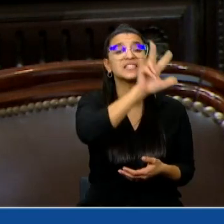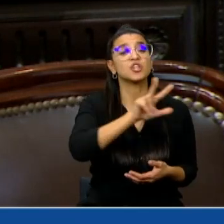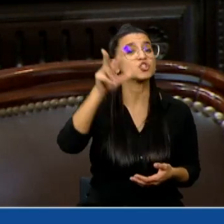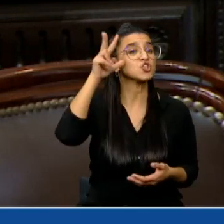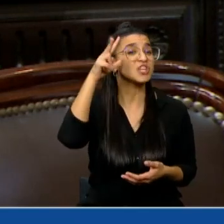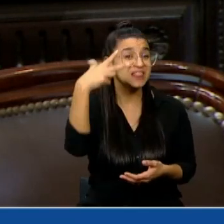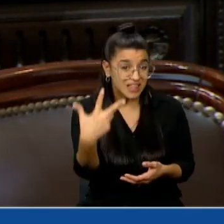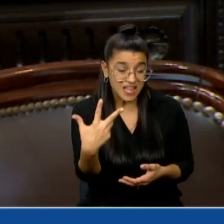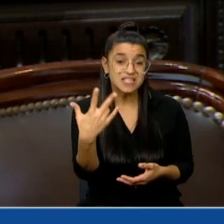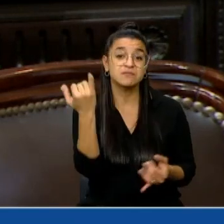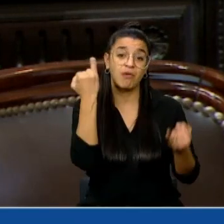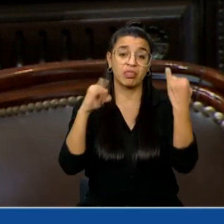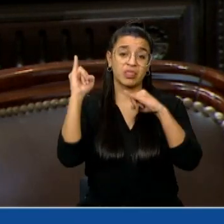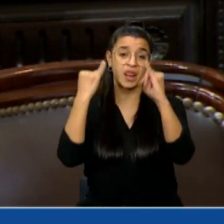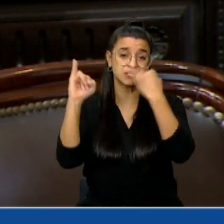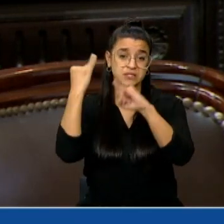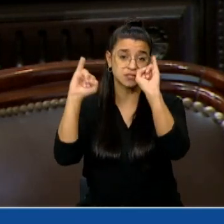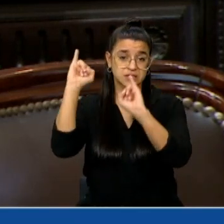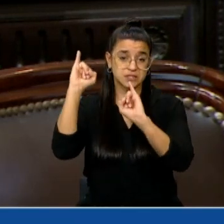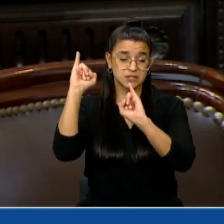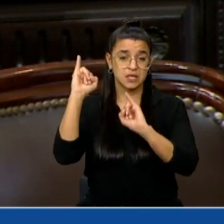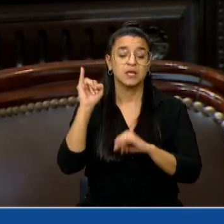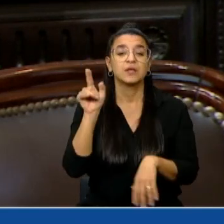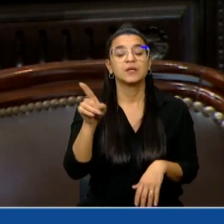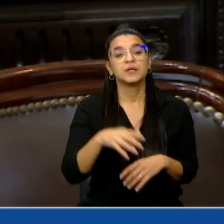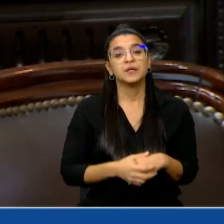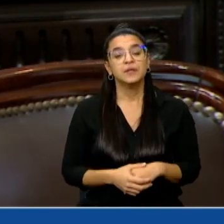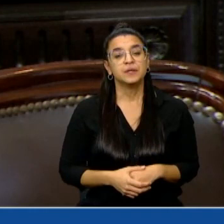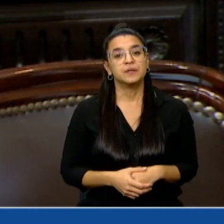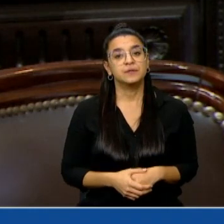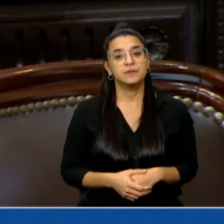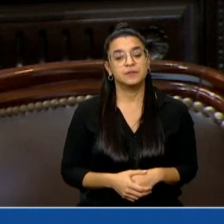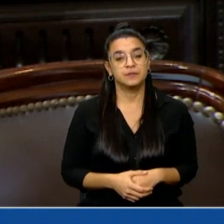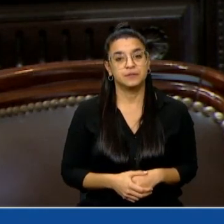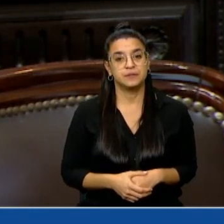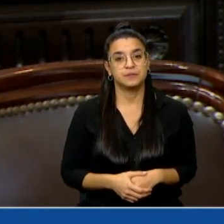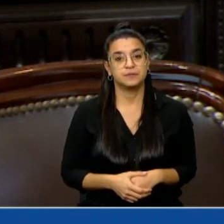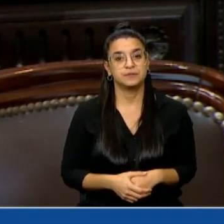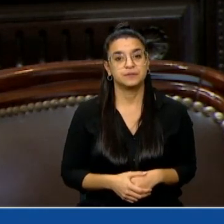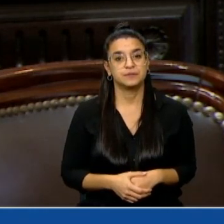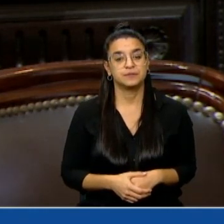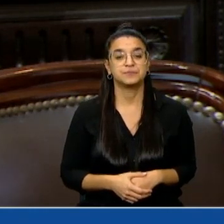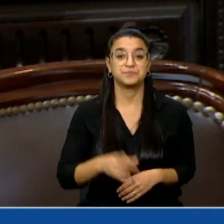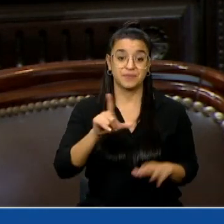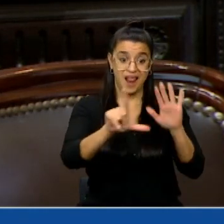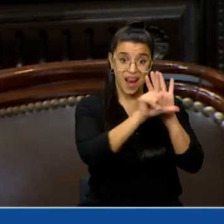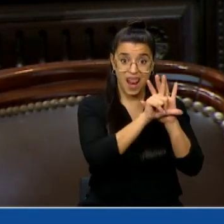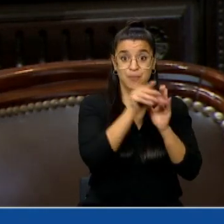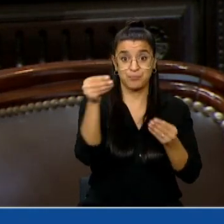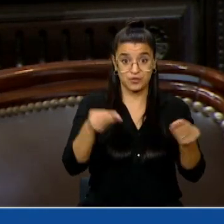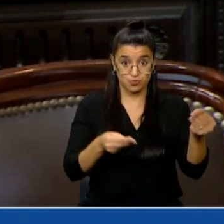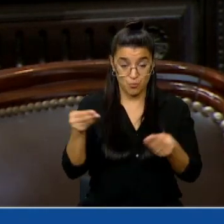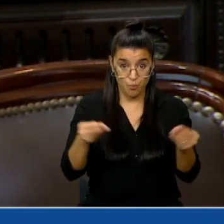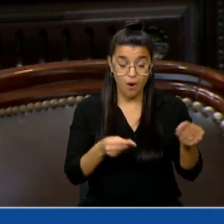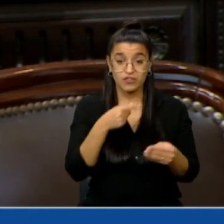425.383 son intereses. A partir de que por la ley de